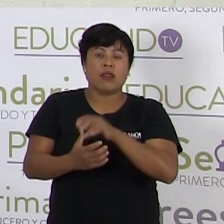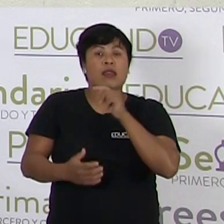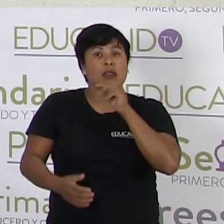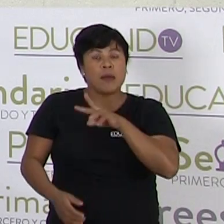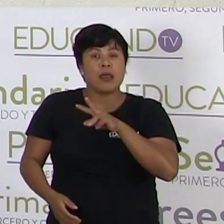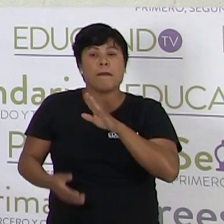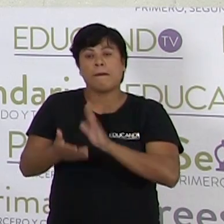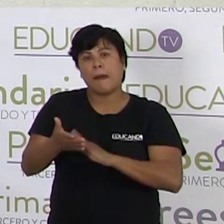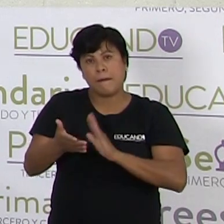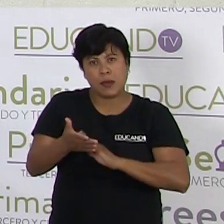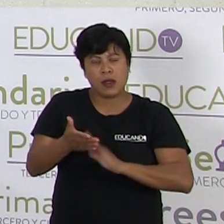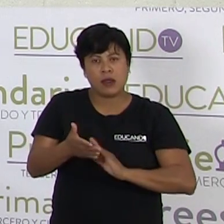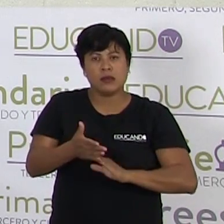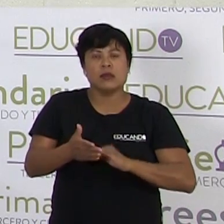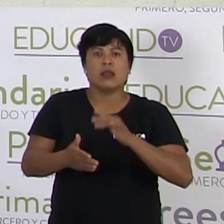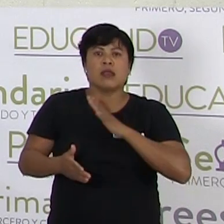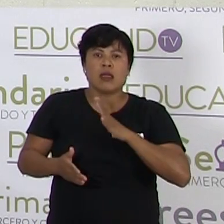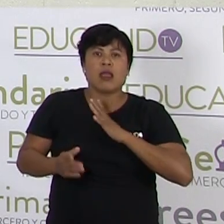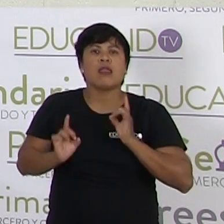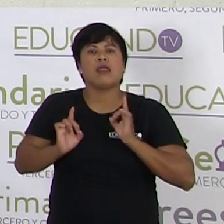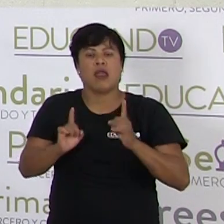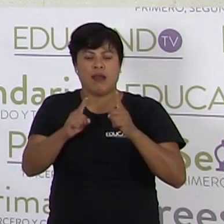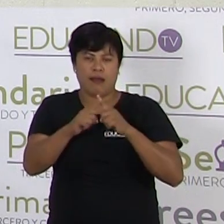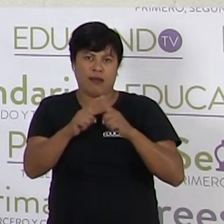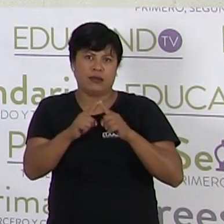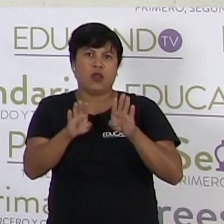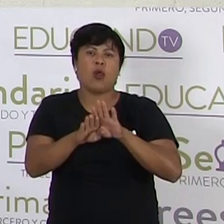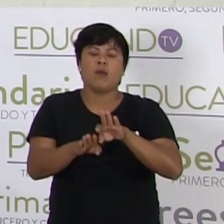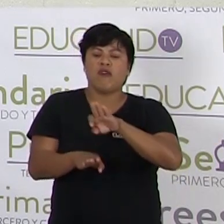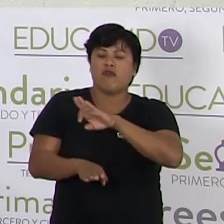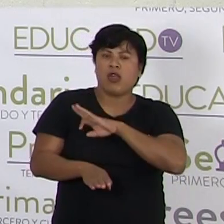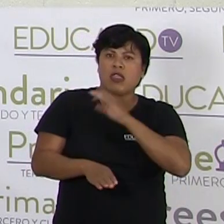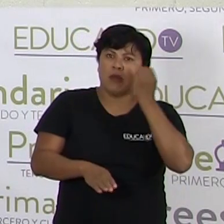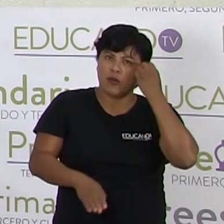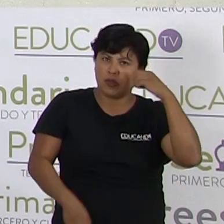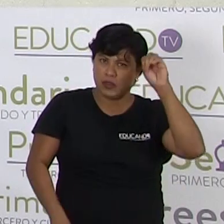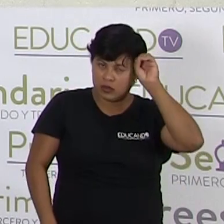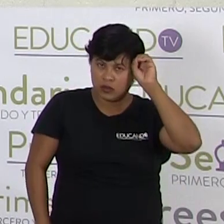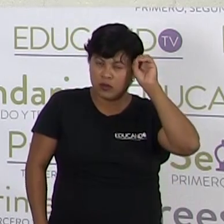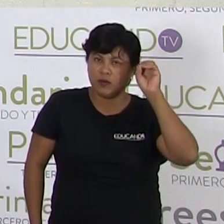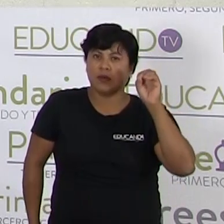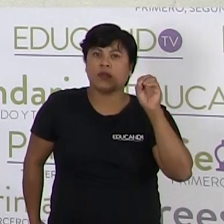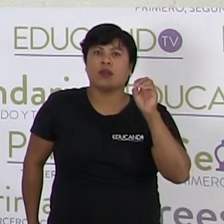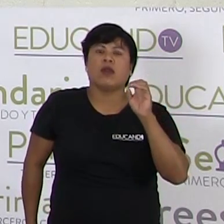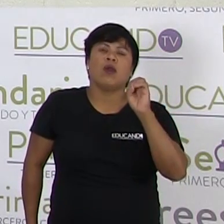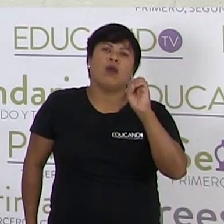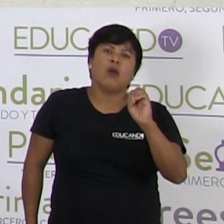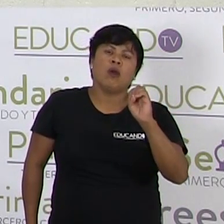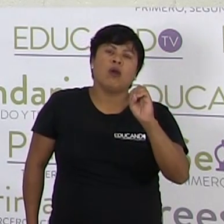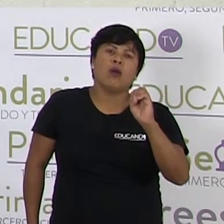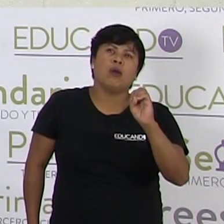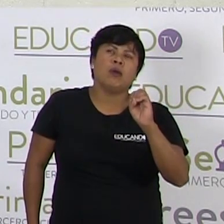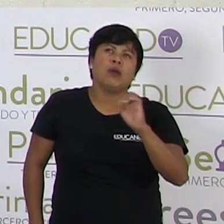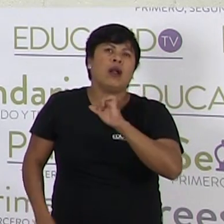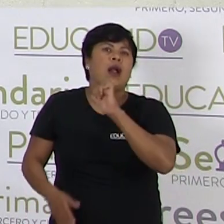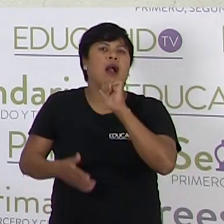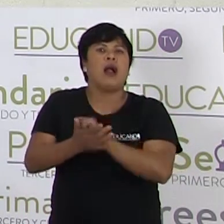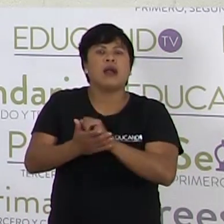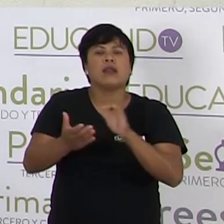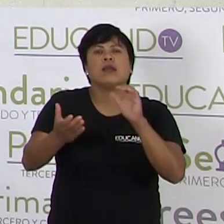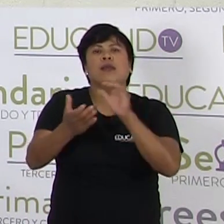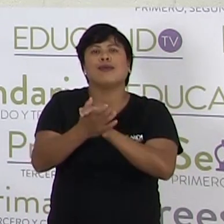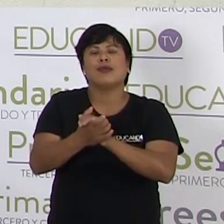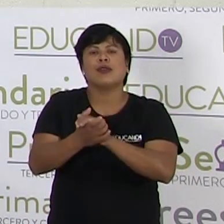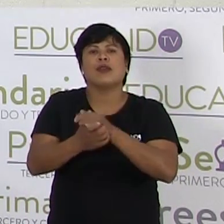también documentos que da la iglesia como la fe de bautizo o el acta de